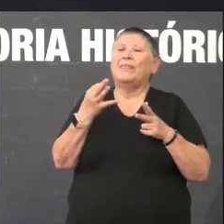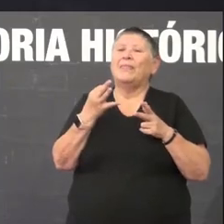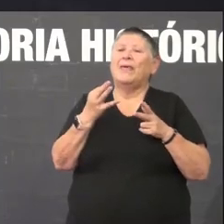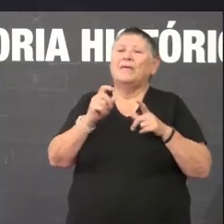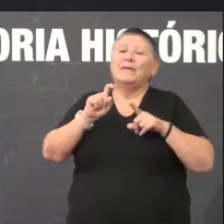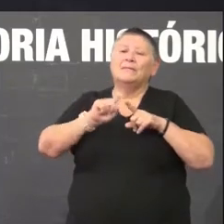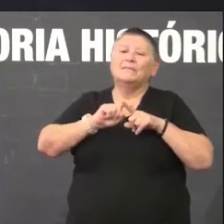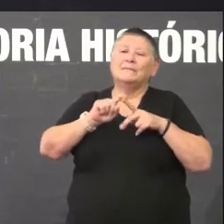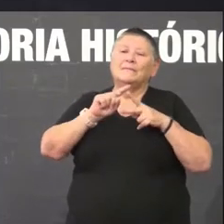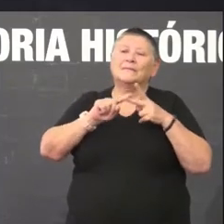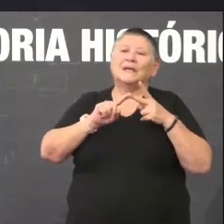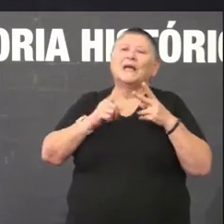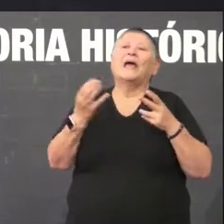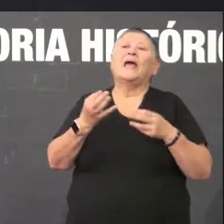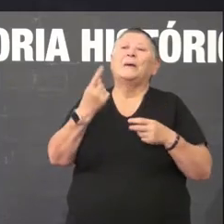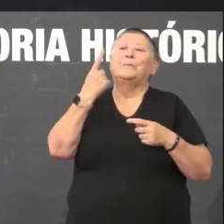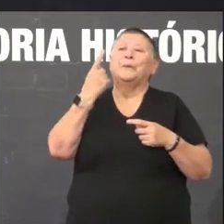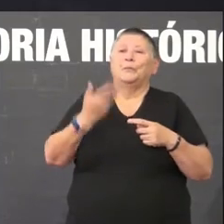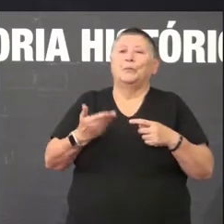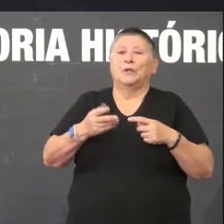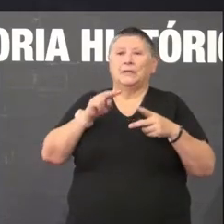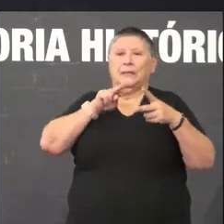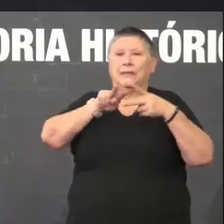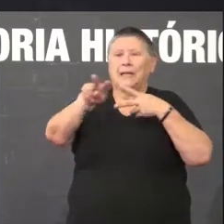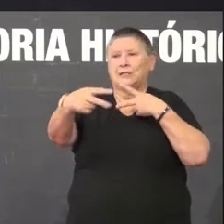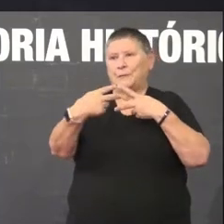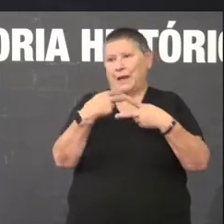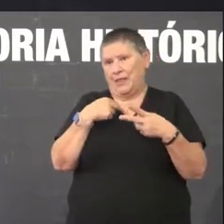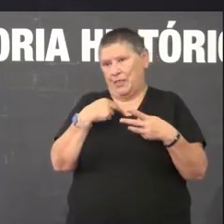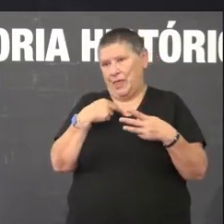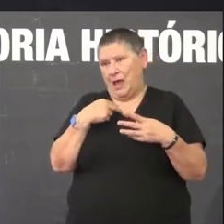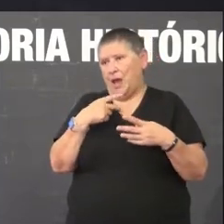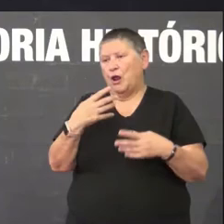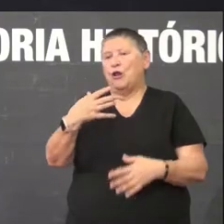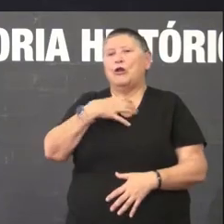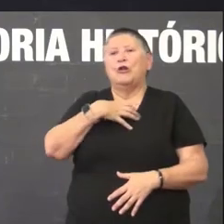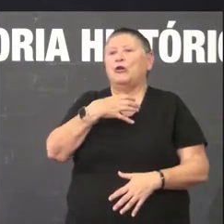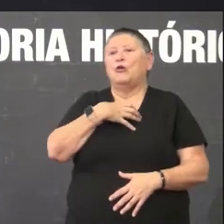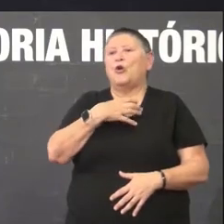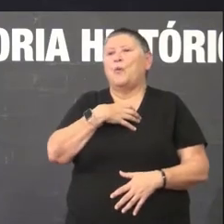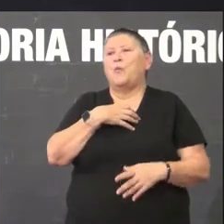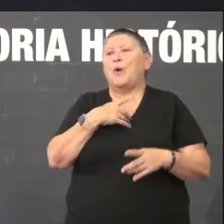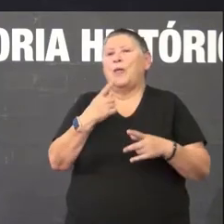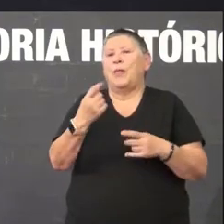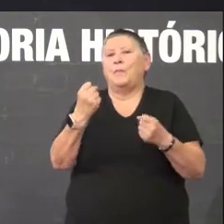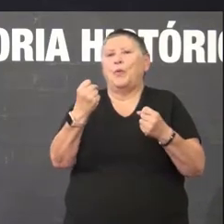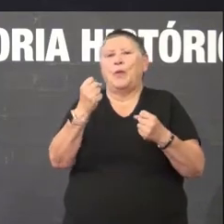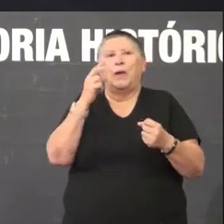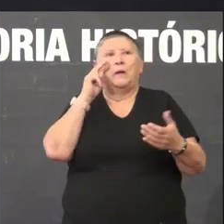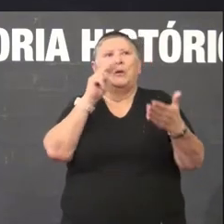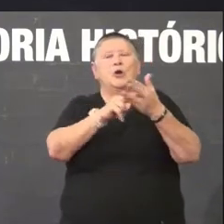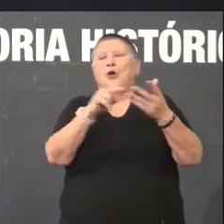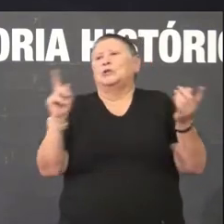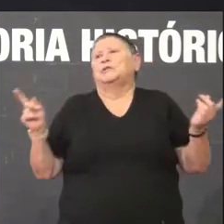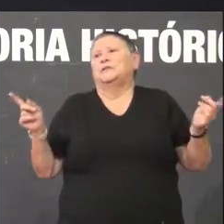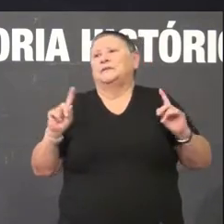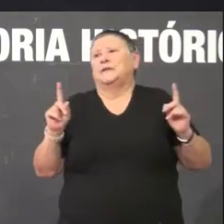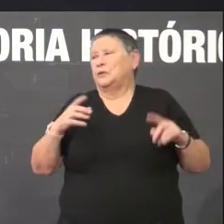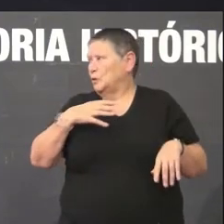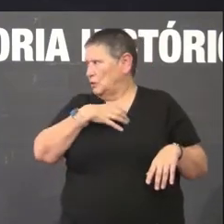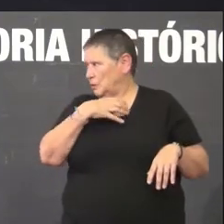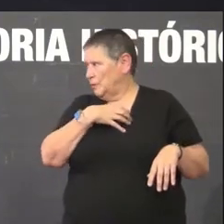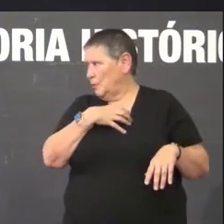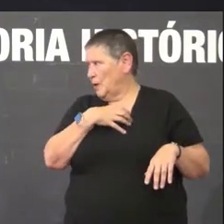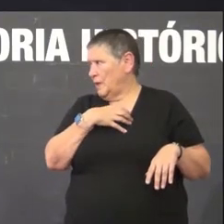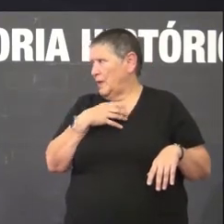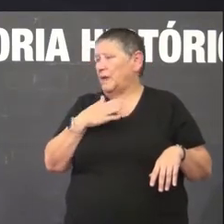caracterizada pola transparencia. Non pode haber poderes invisíveis, é decir, el, en Italia